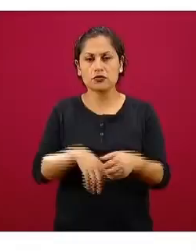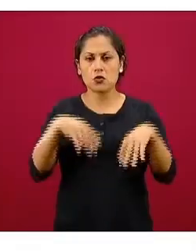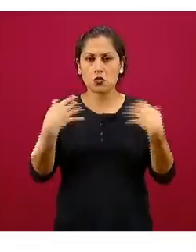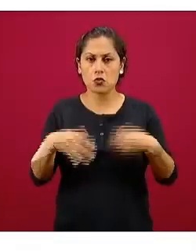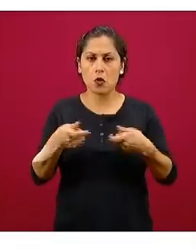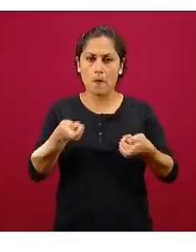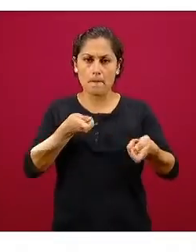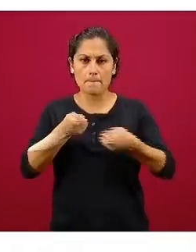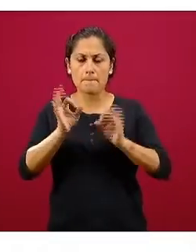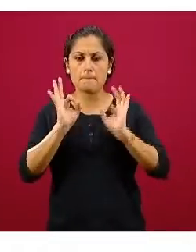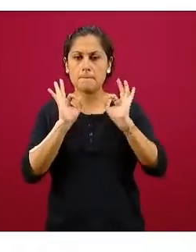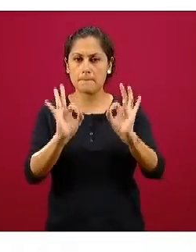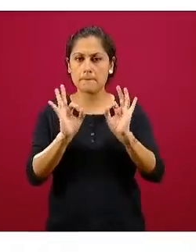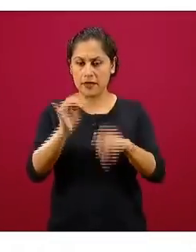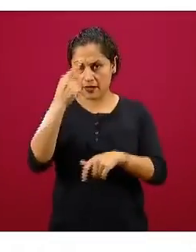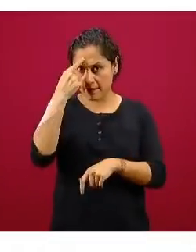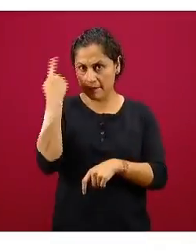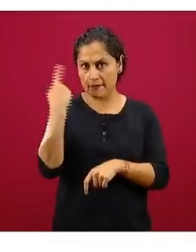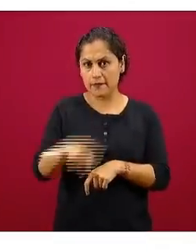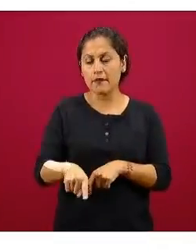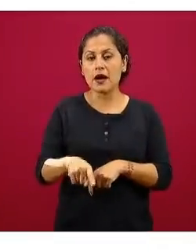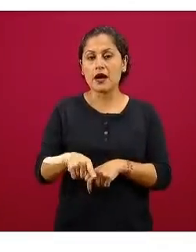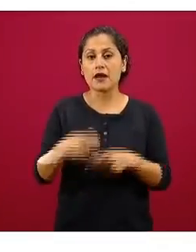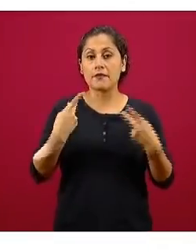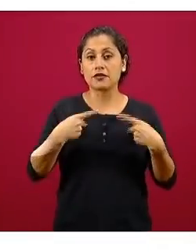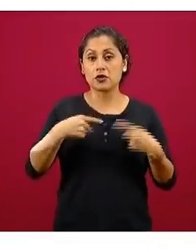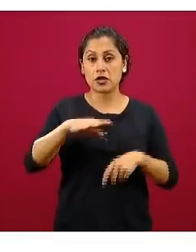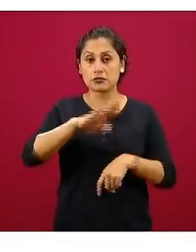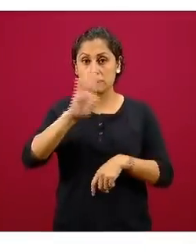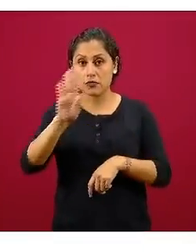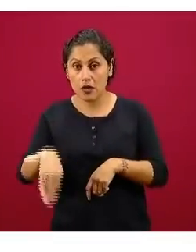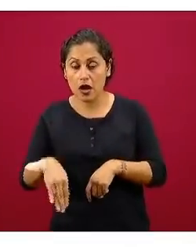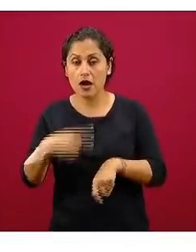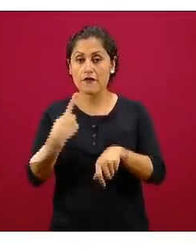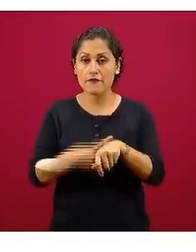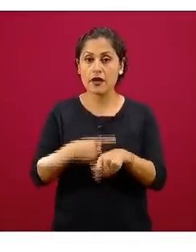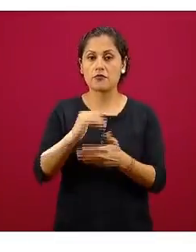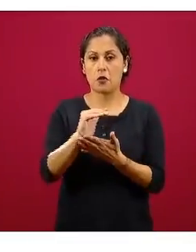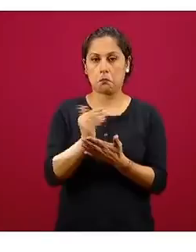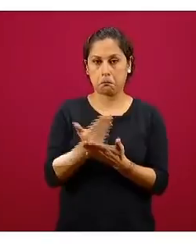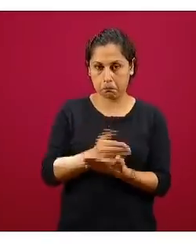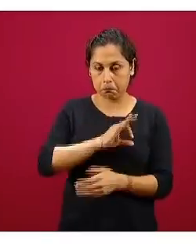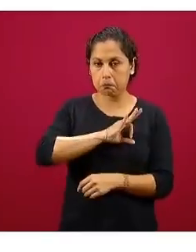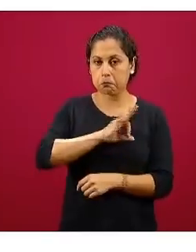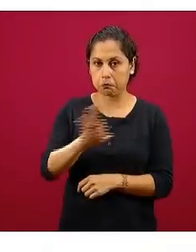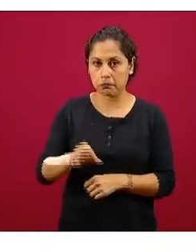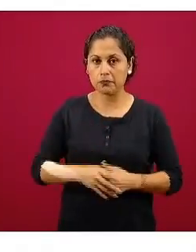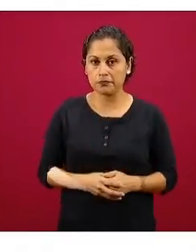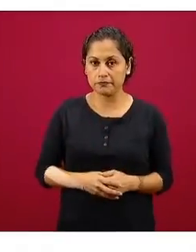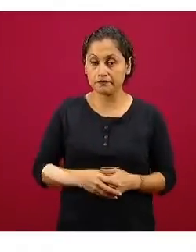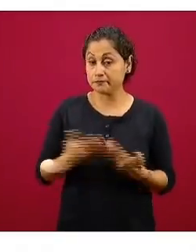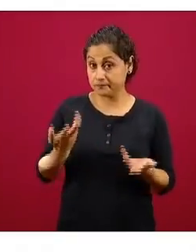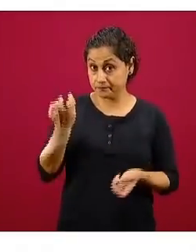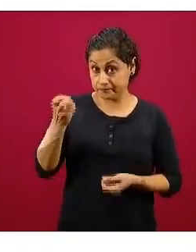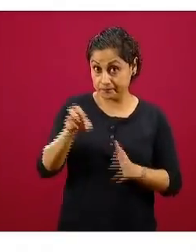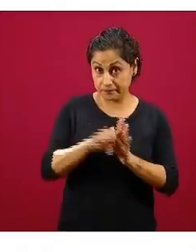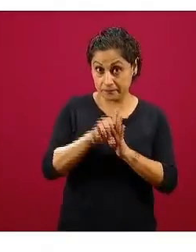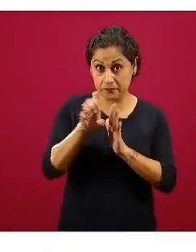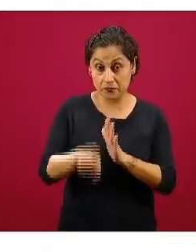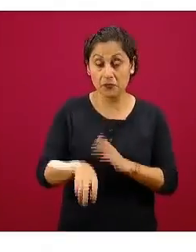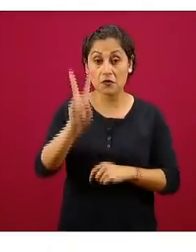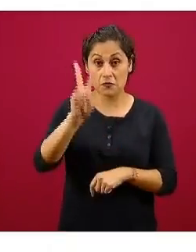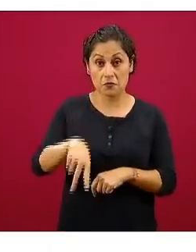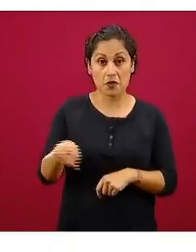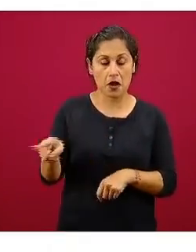permitido reducir la mortalidad en forma importante. Un ejemplo, un caso interesante